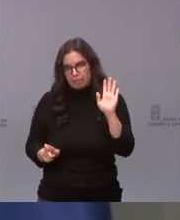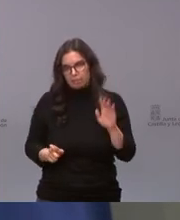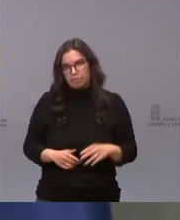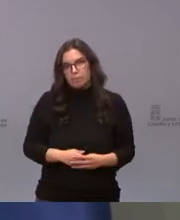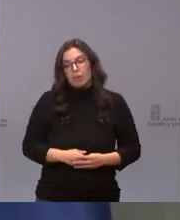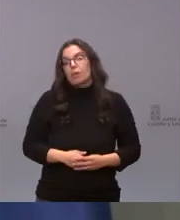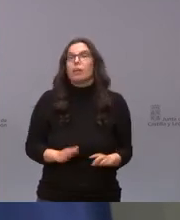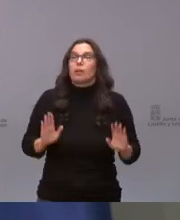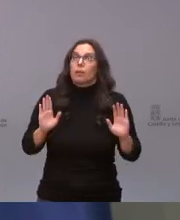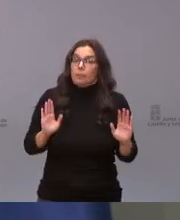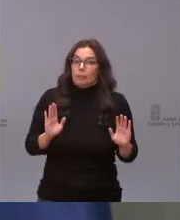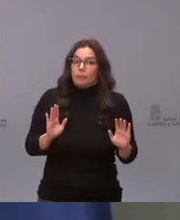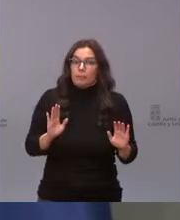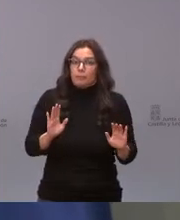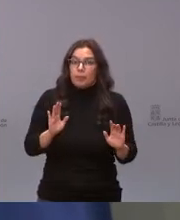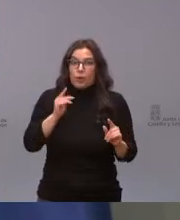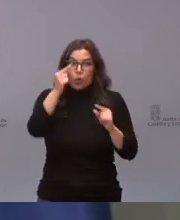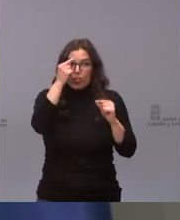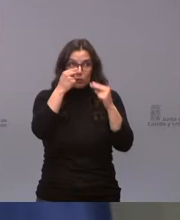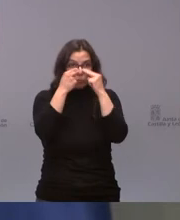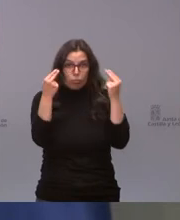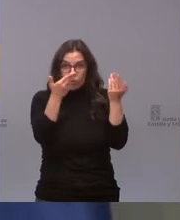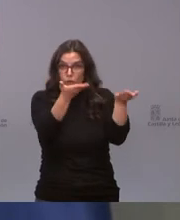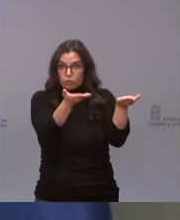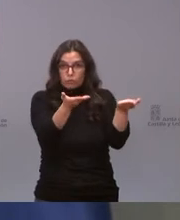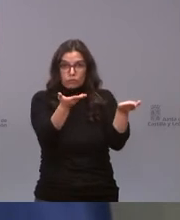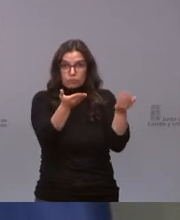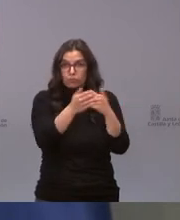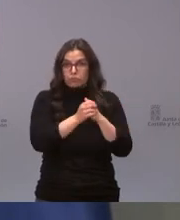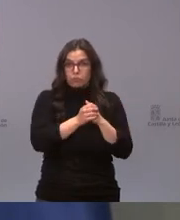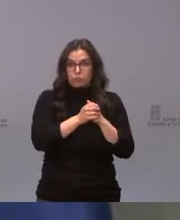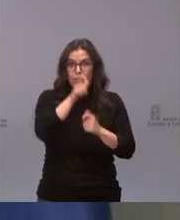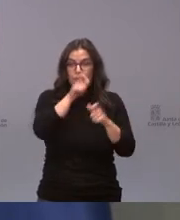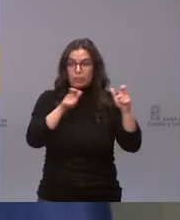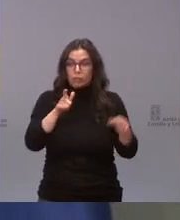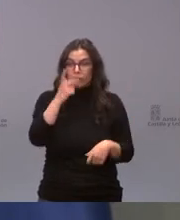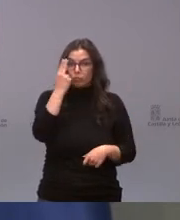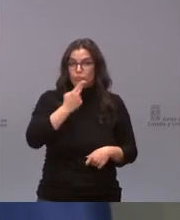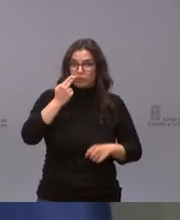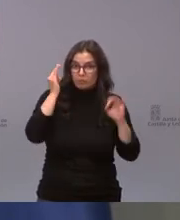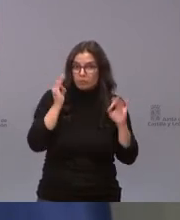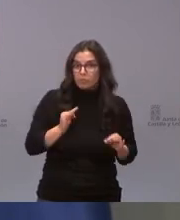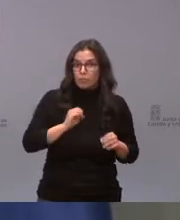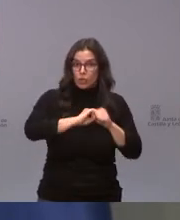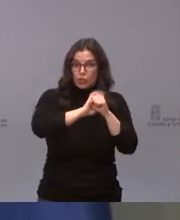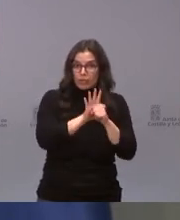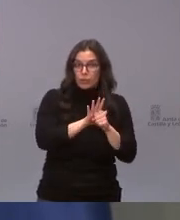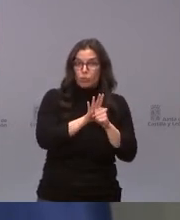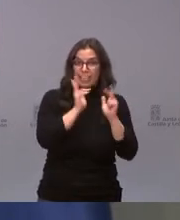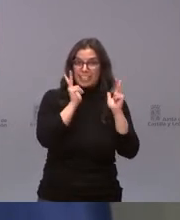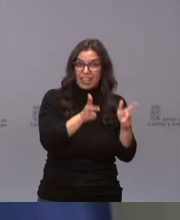Pero he de decirles que los datos están publicados, que de los pacientes confirmados con coronavirus de